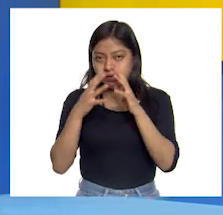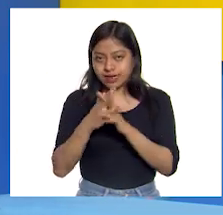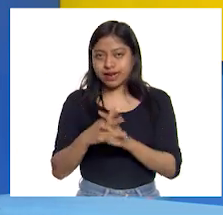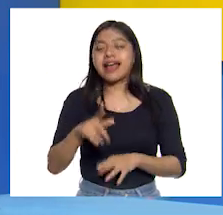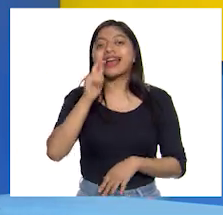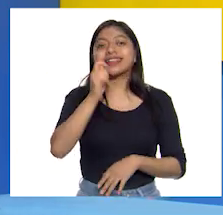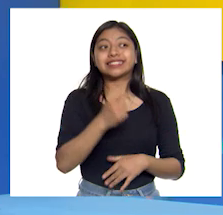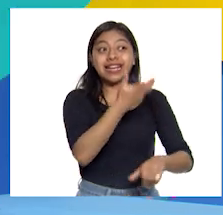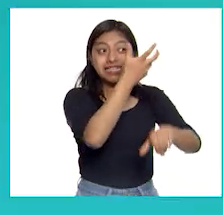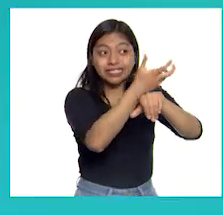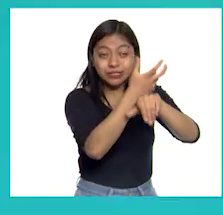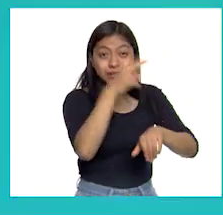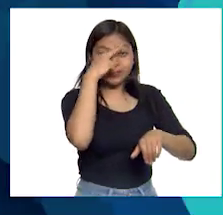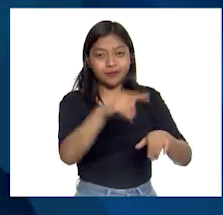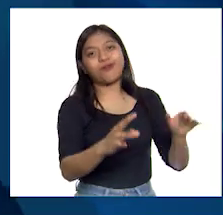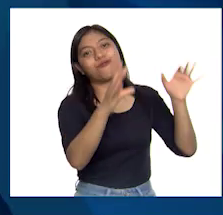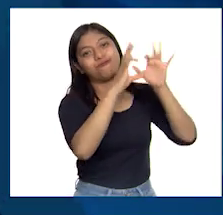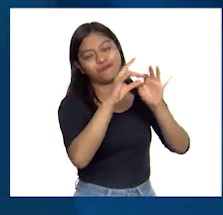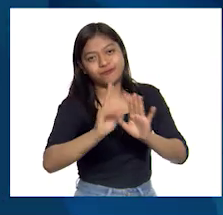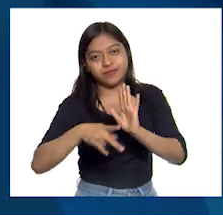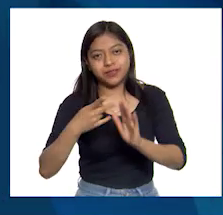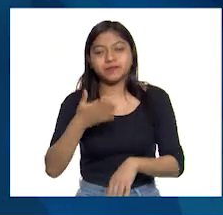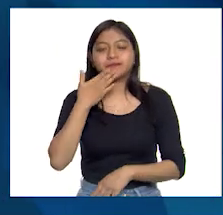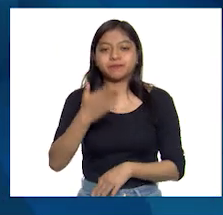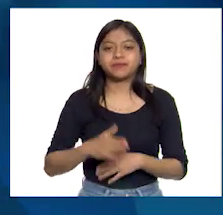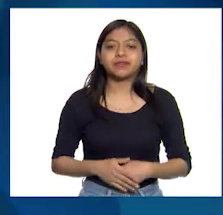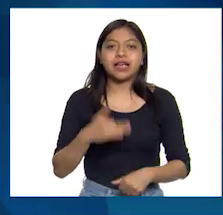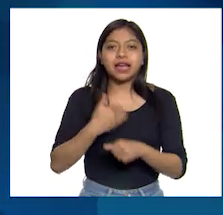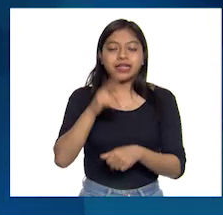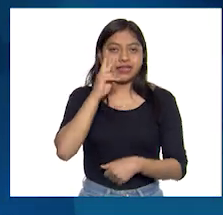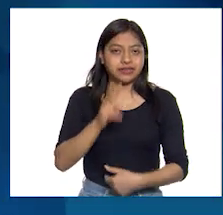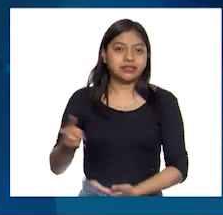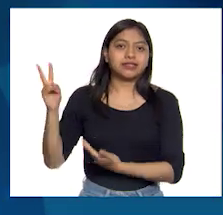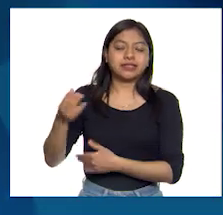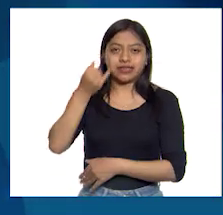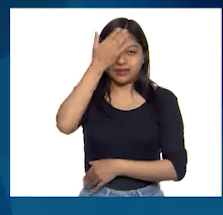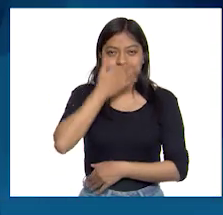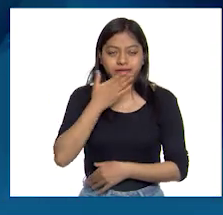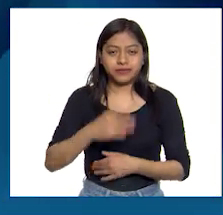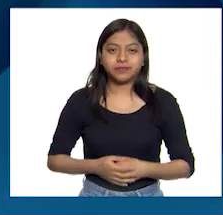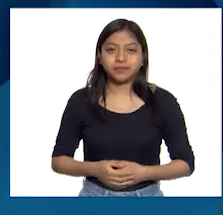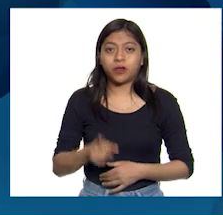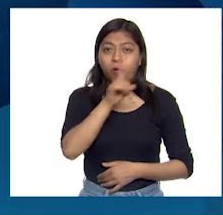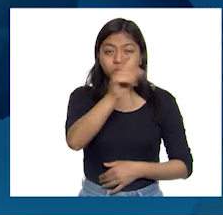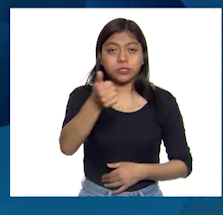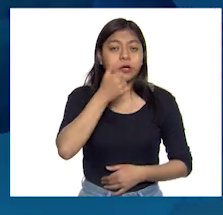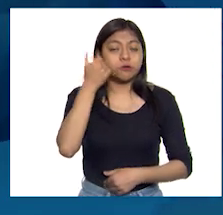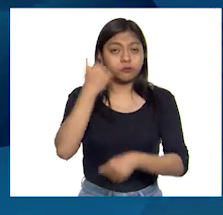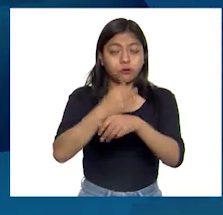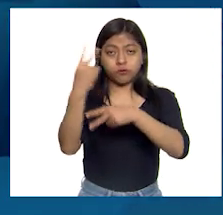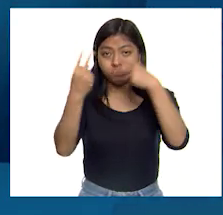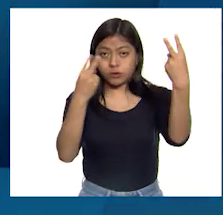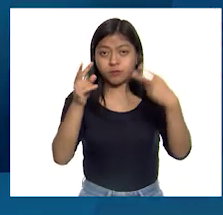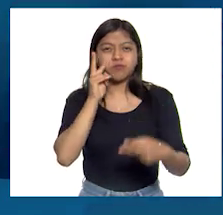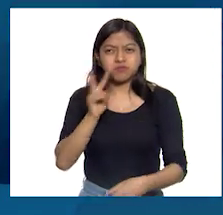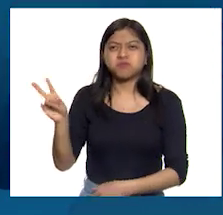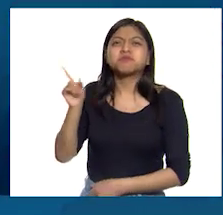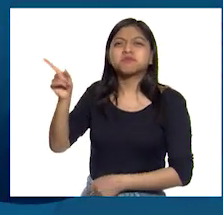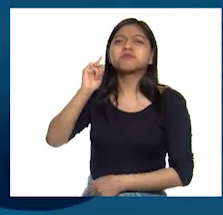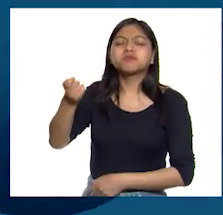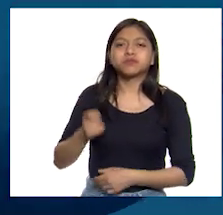se fortaleció. Ahora, veamos la siguiente imagen. A ver, estudiantes en casa, ¿qué pueden observar en